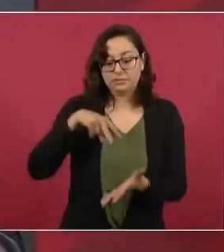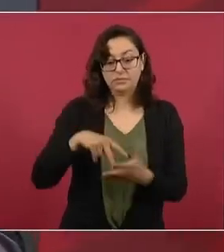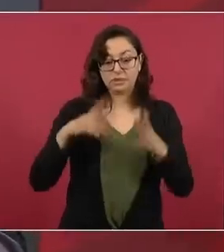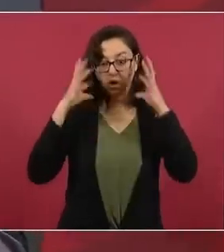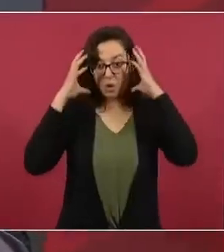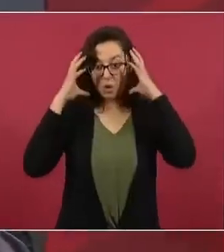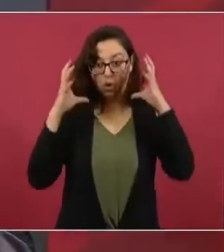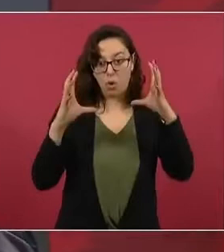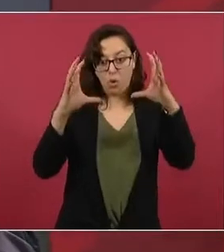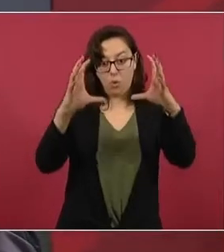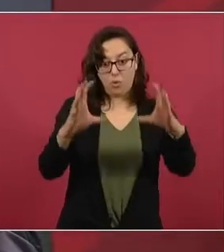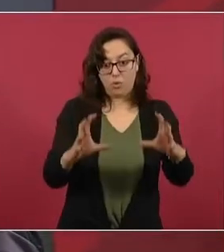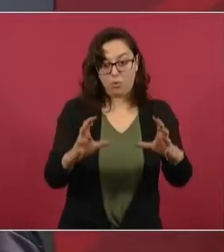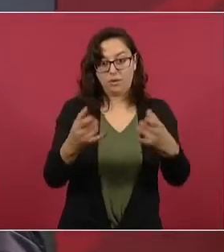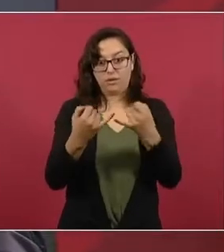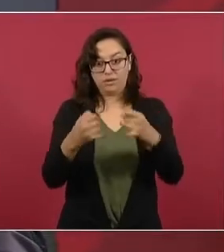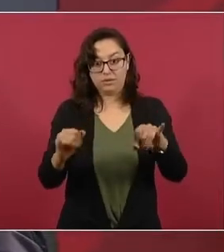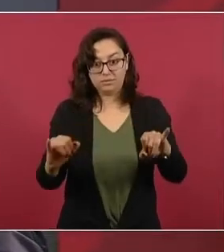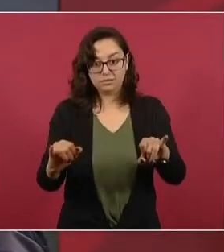lugar muy visto.